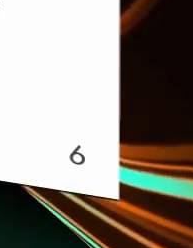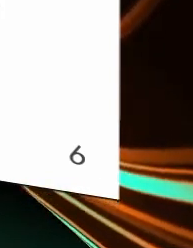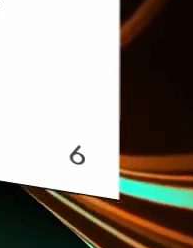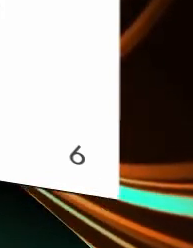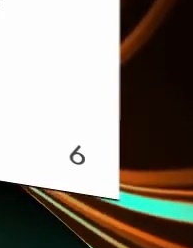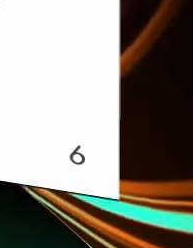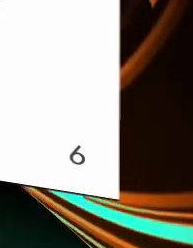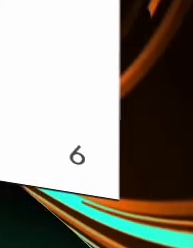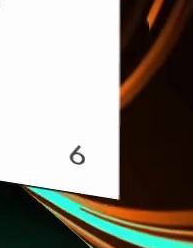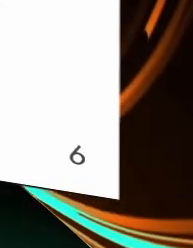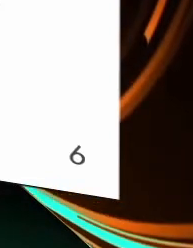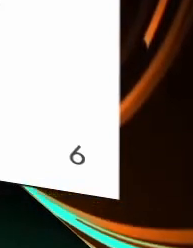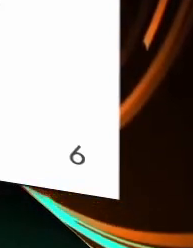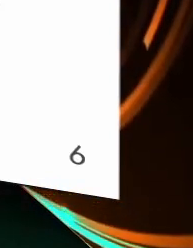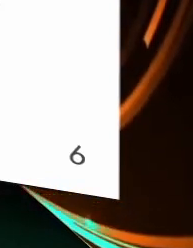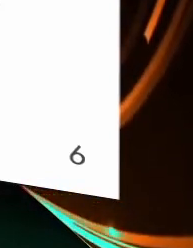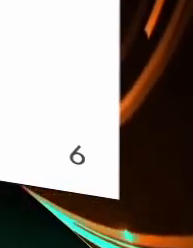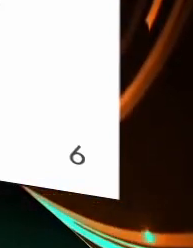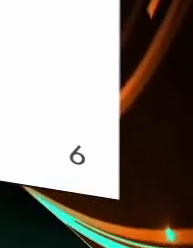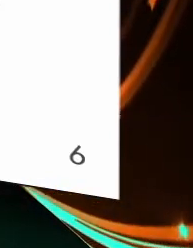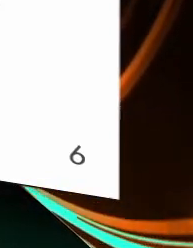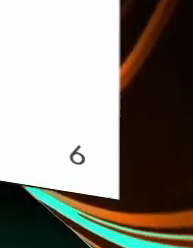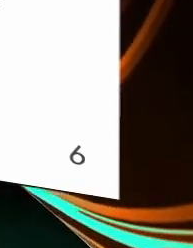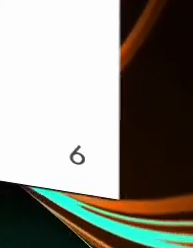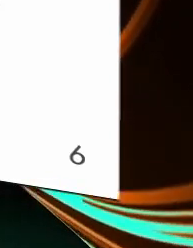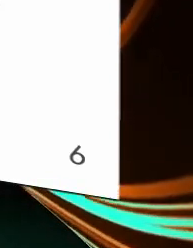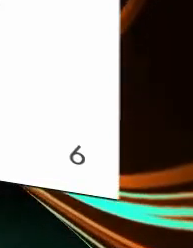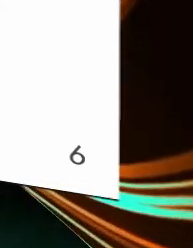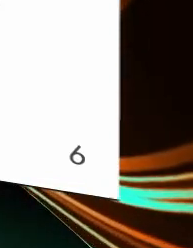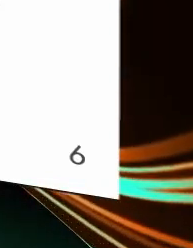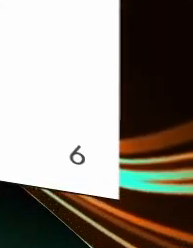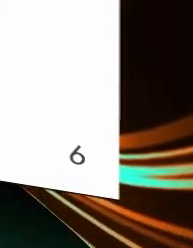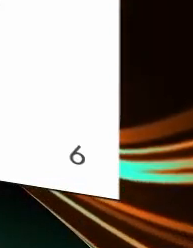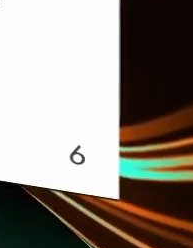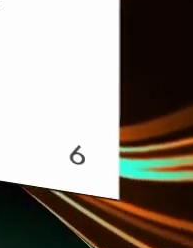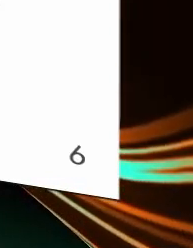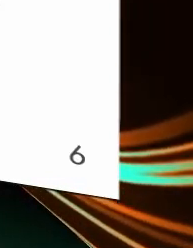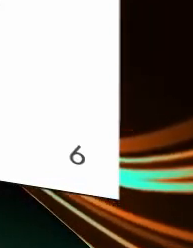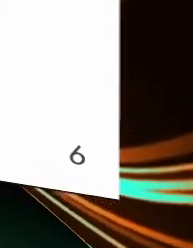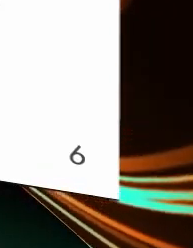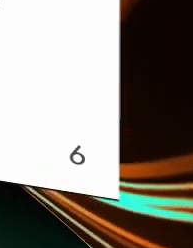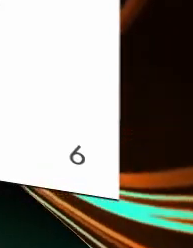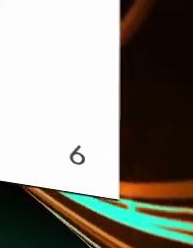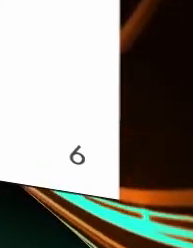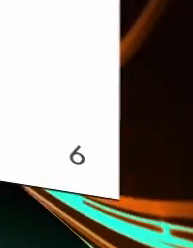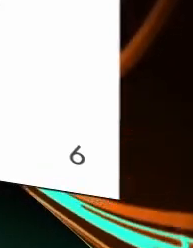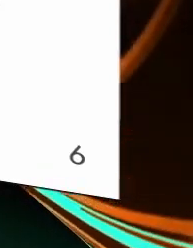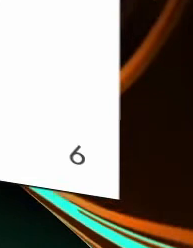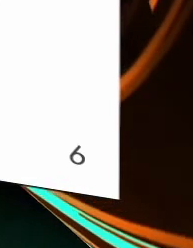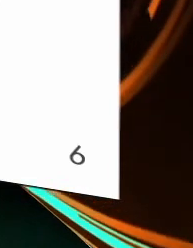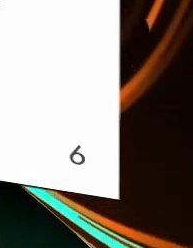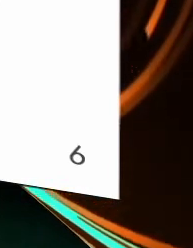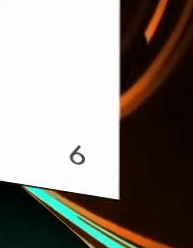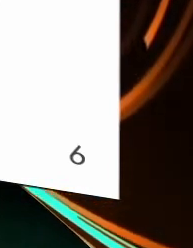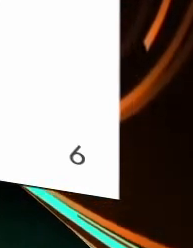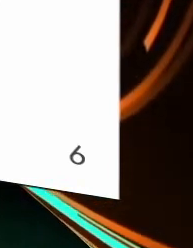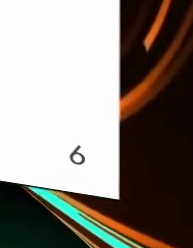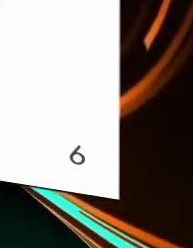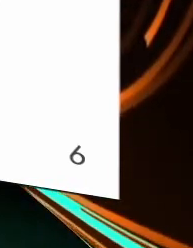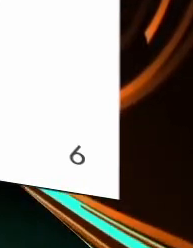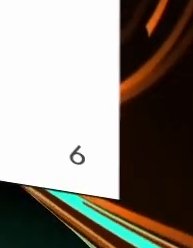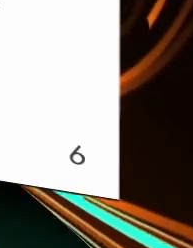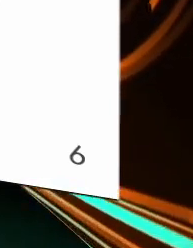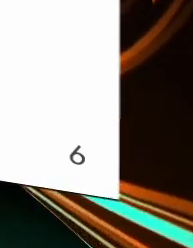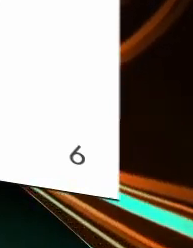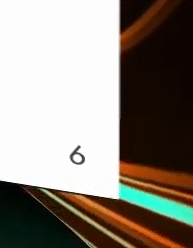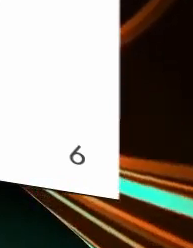ser muy, muy precisos en aquello. Me quedan los suministros de químicos, y aquí cito algunos nada más, la cal, hipoclorito